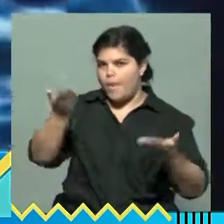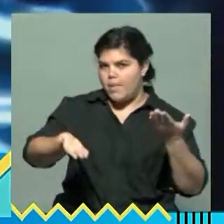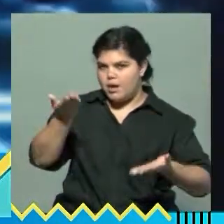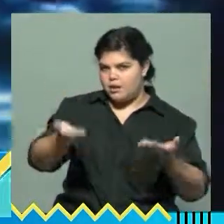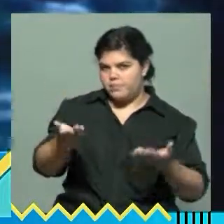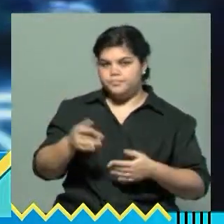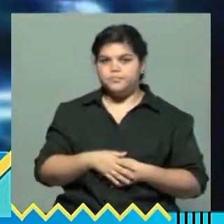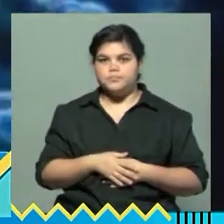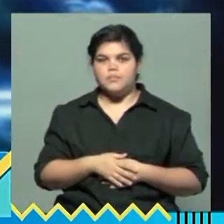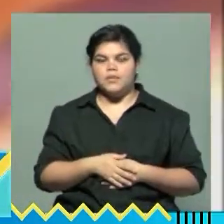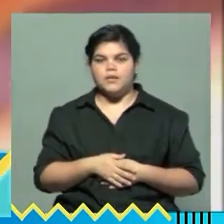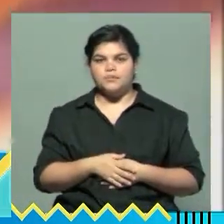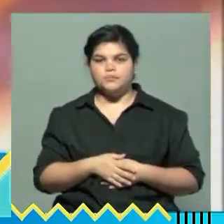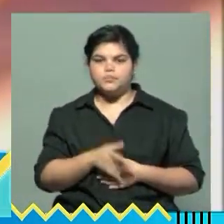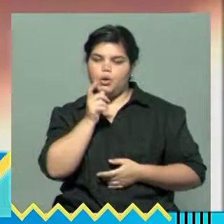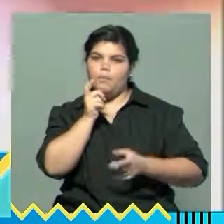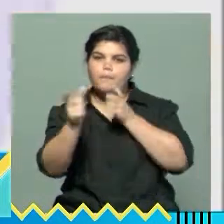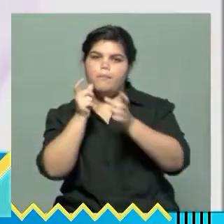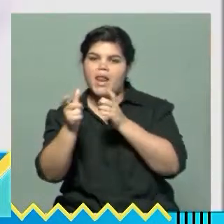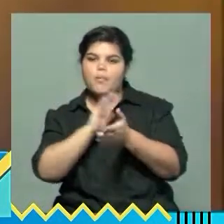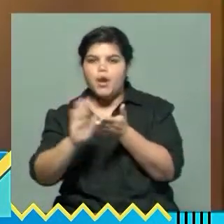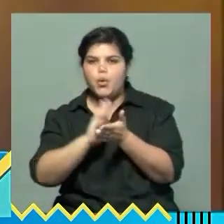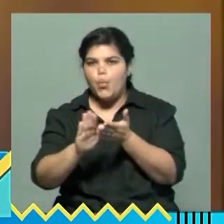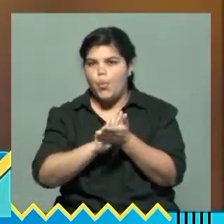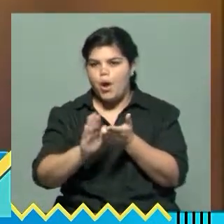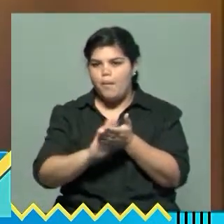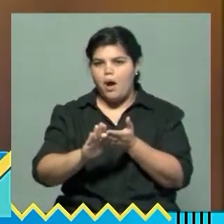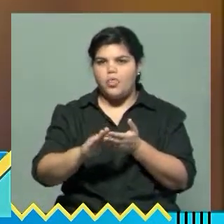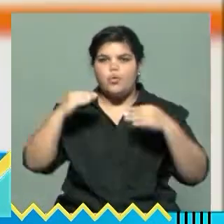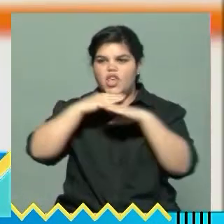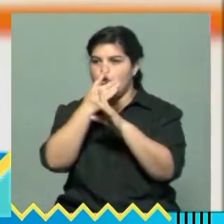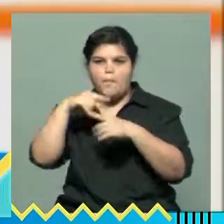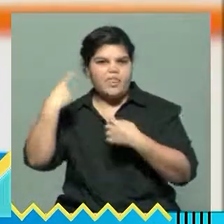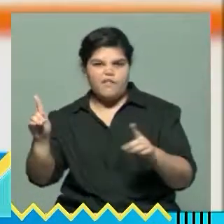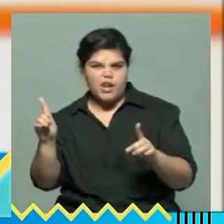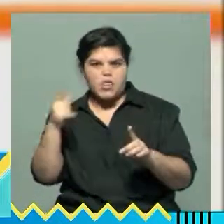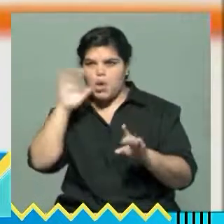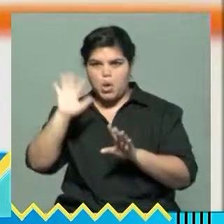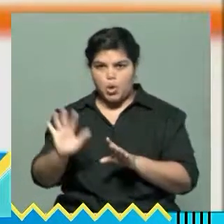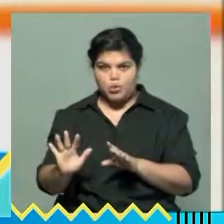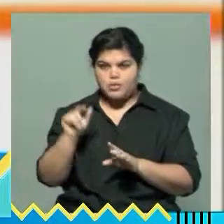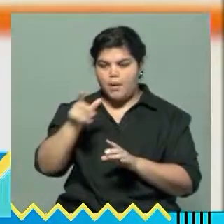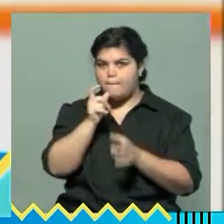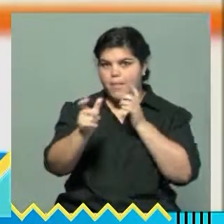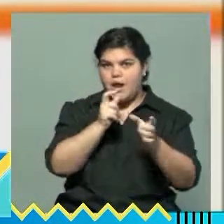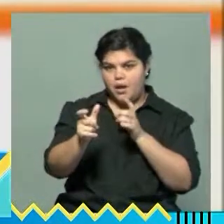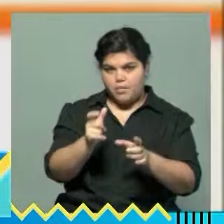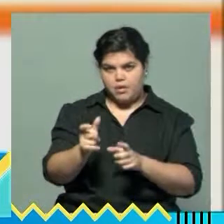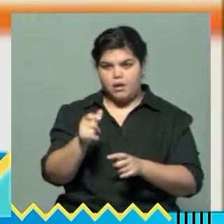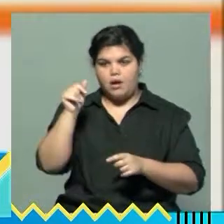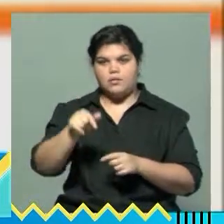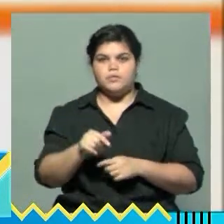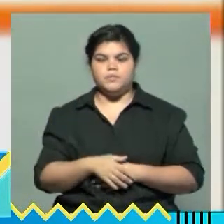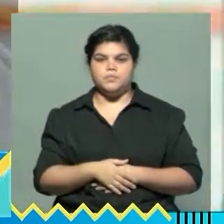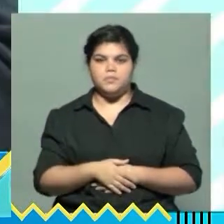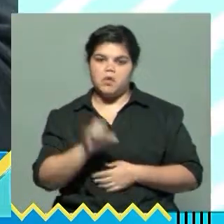tasa de apropiación de vocabulario nuevo, por ejemplo, ¿no?, en una lengua desconocida, en distintas condiciones. Por un lado,